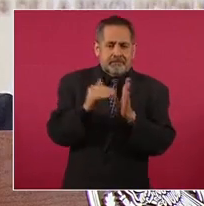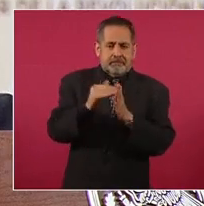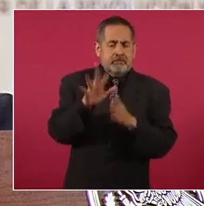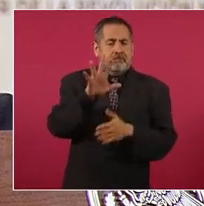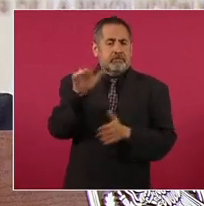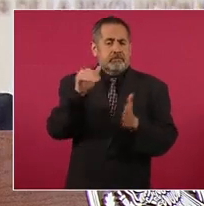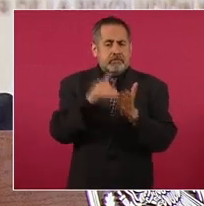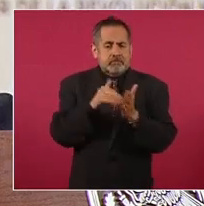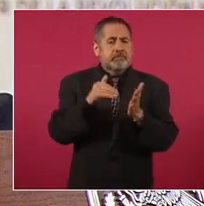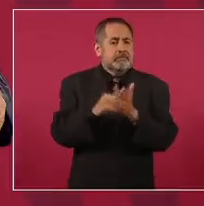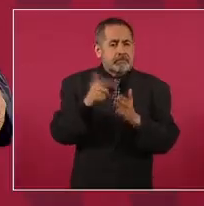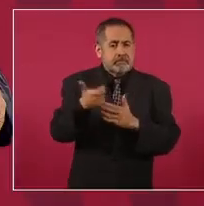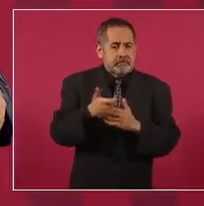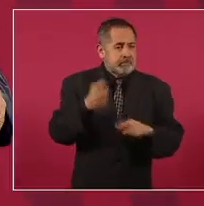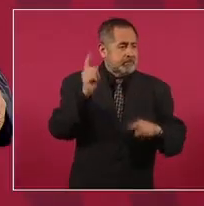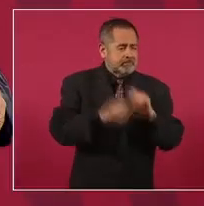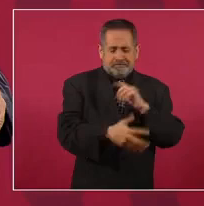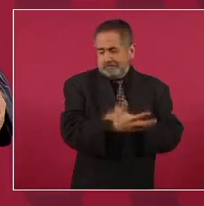1.500.000 millones de pesos.